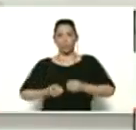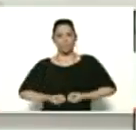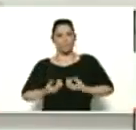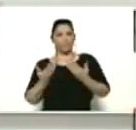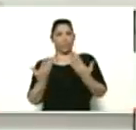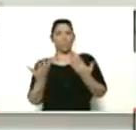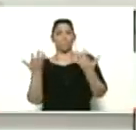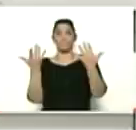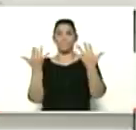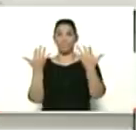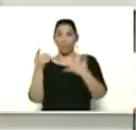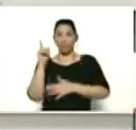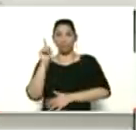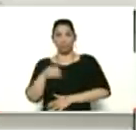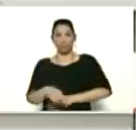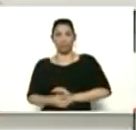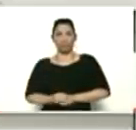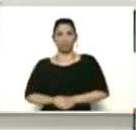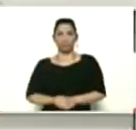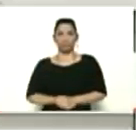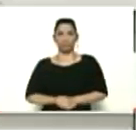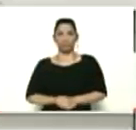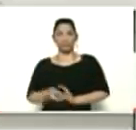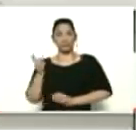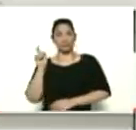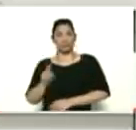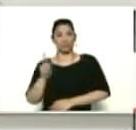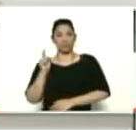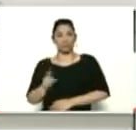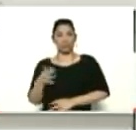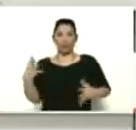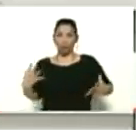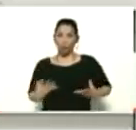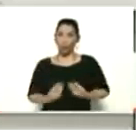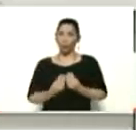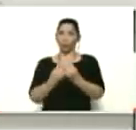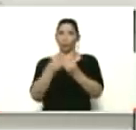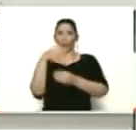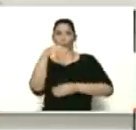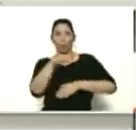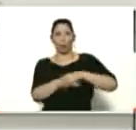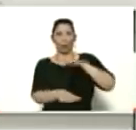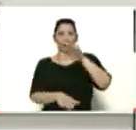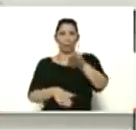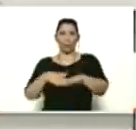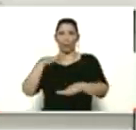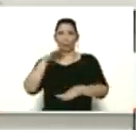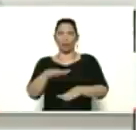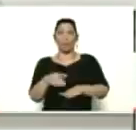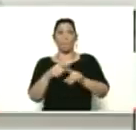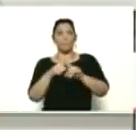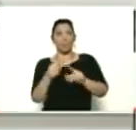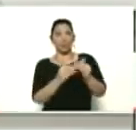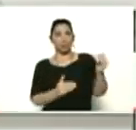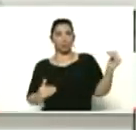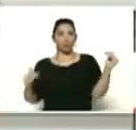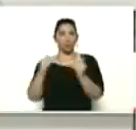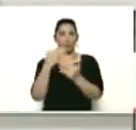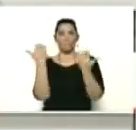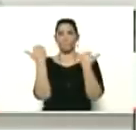mano, de coincidencia en la necesidad de juntos avanzar para superar esta